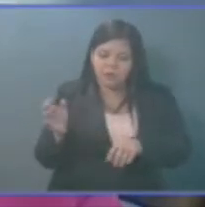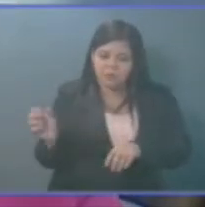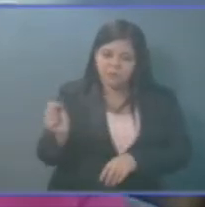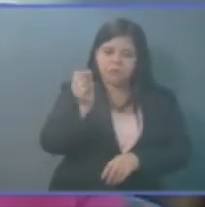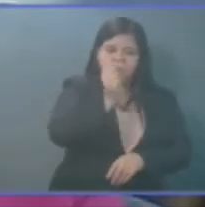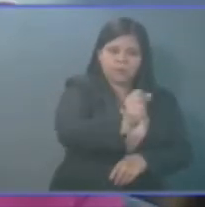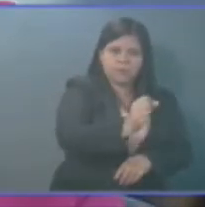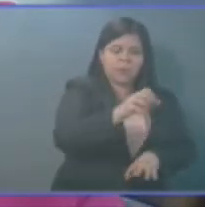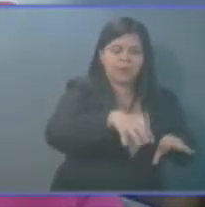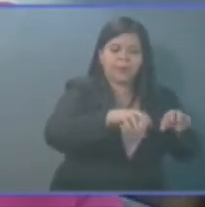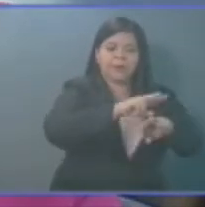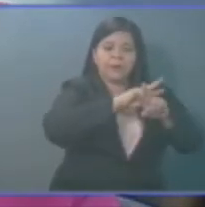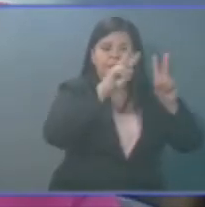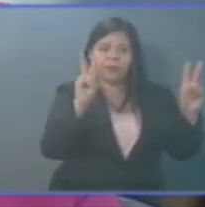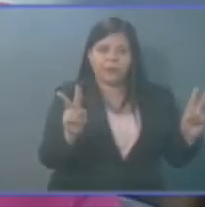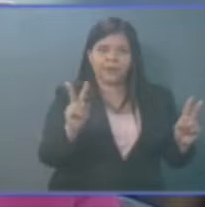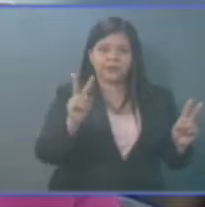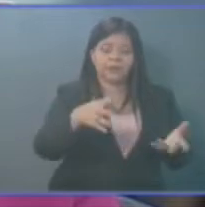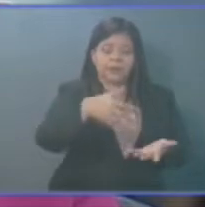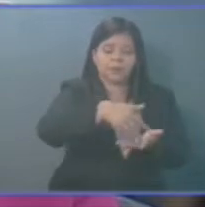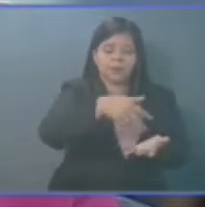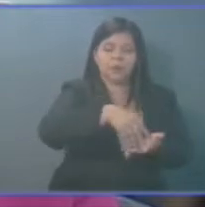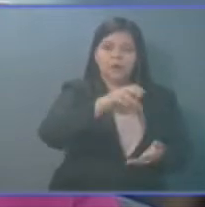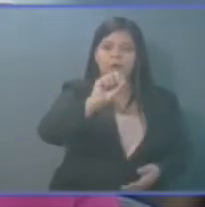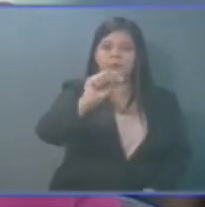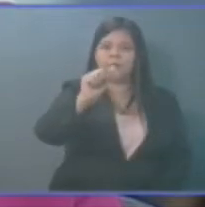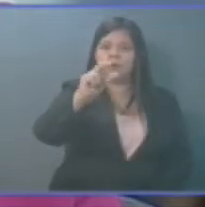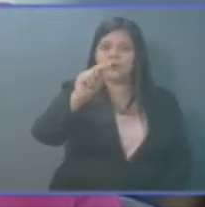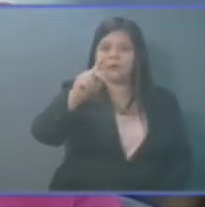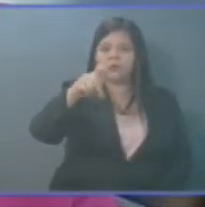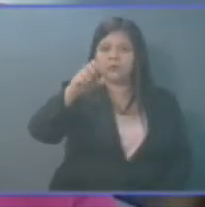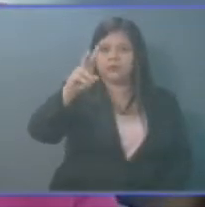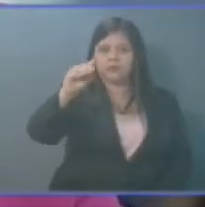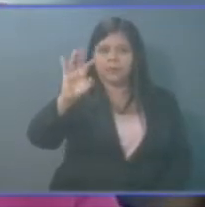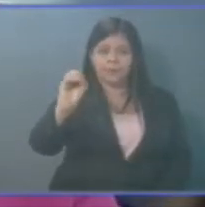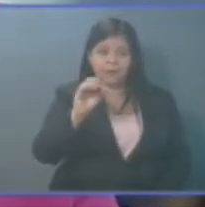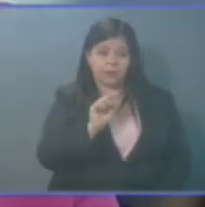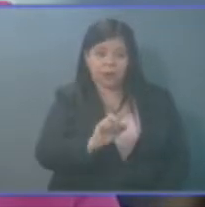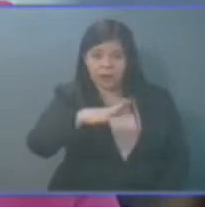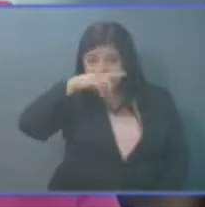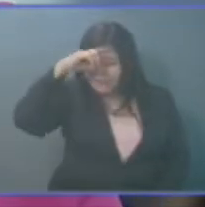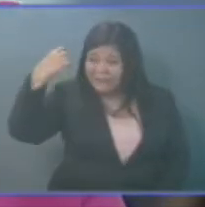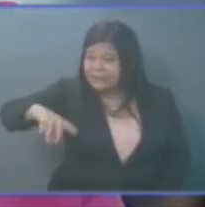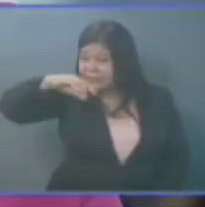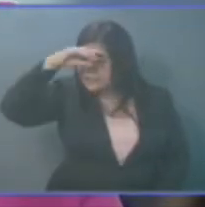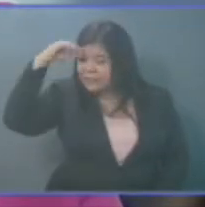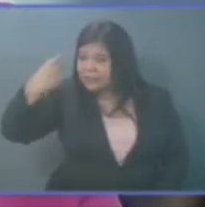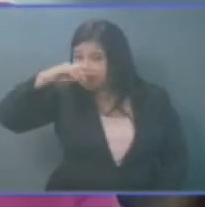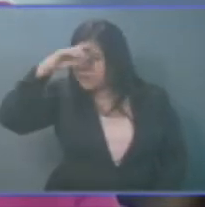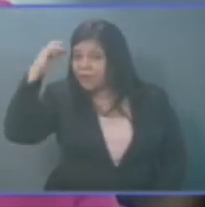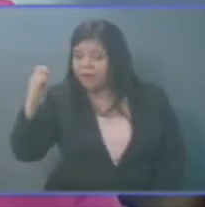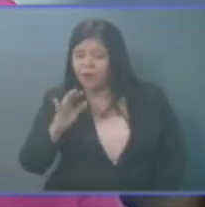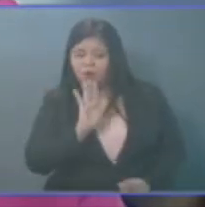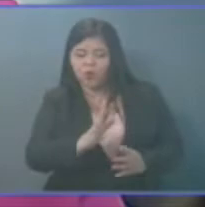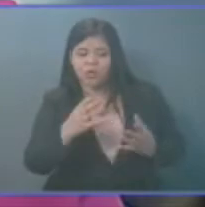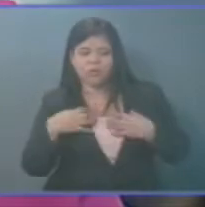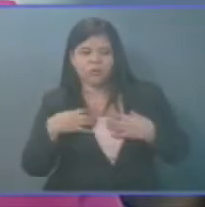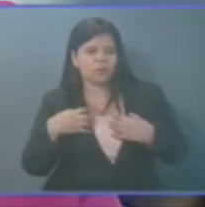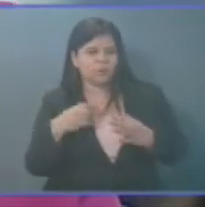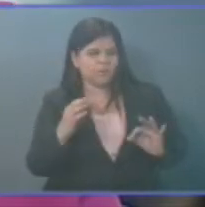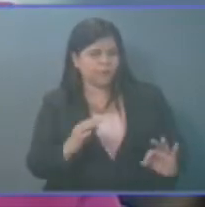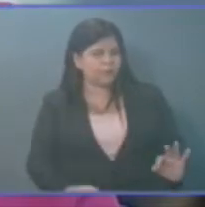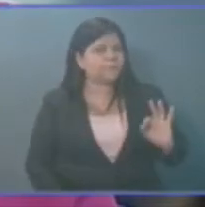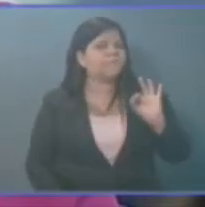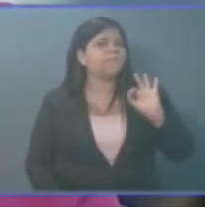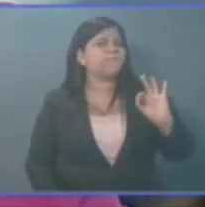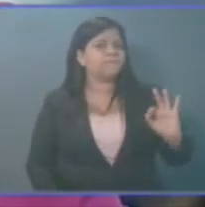de La Paz, donde su trabajo tesonero y vida ejemplar le permitieron